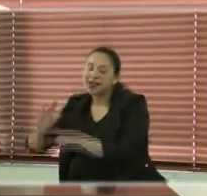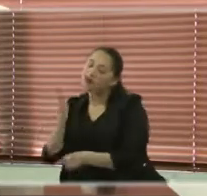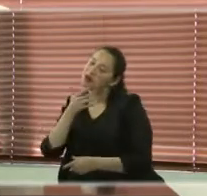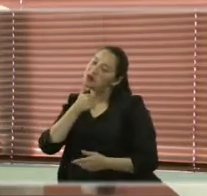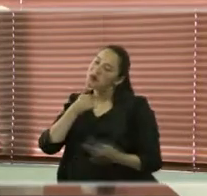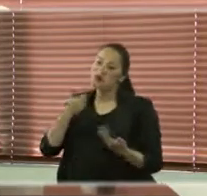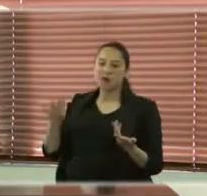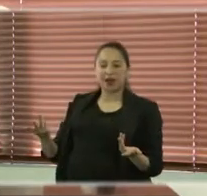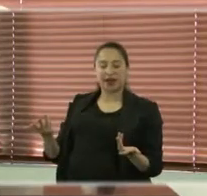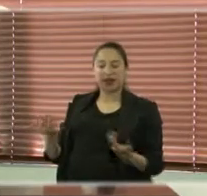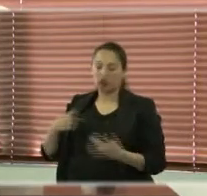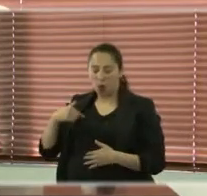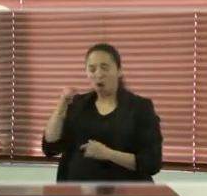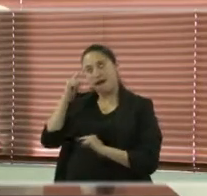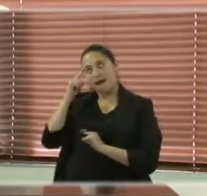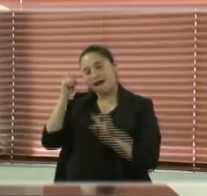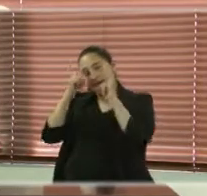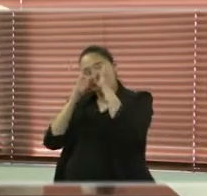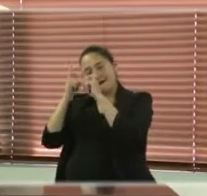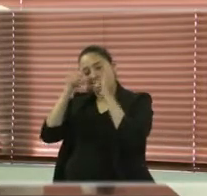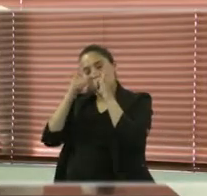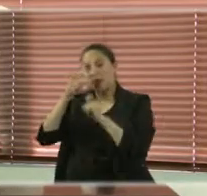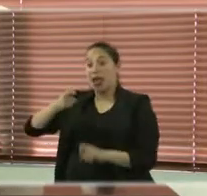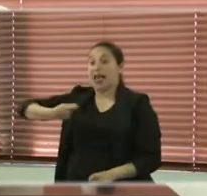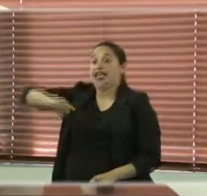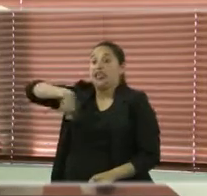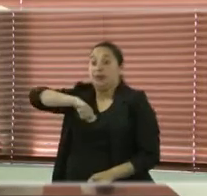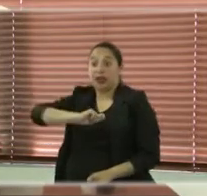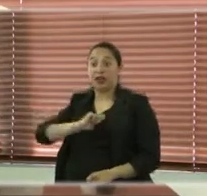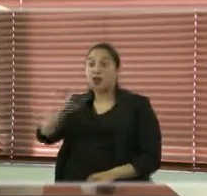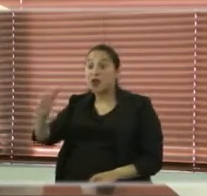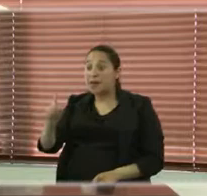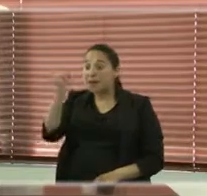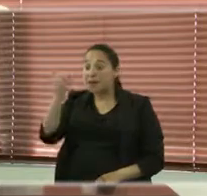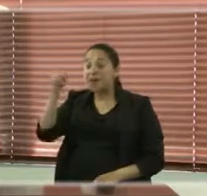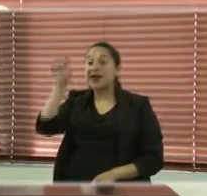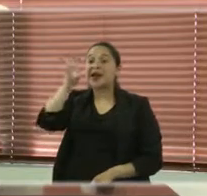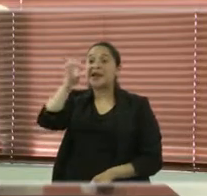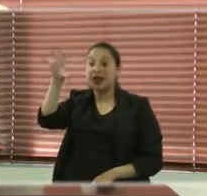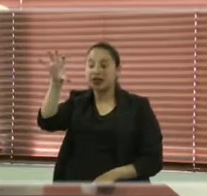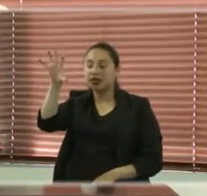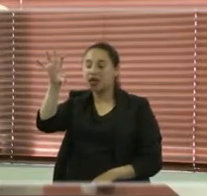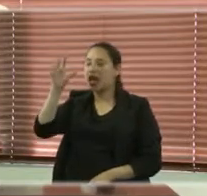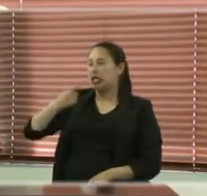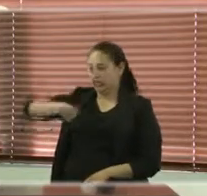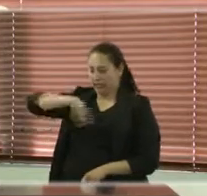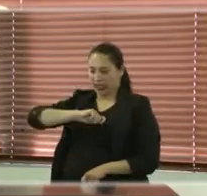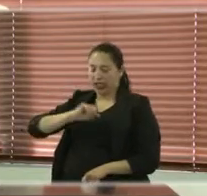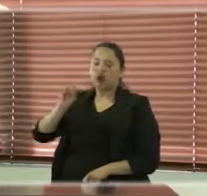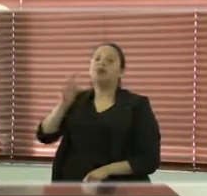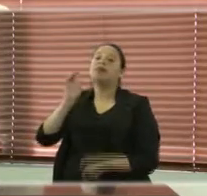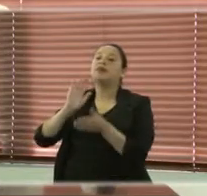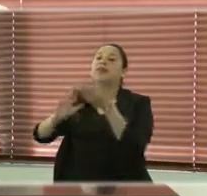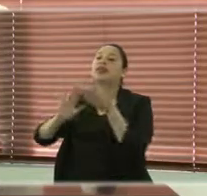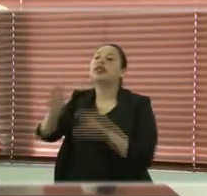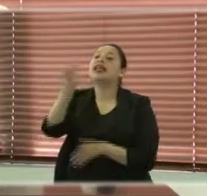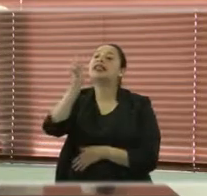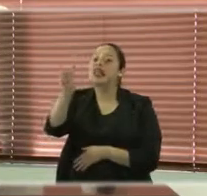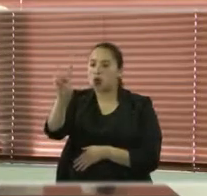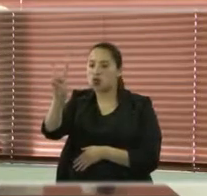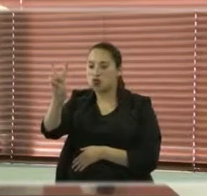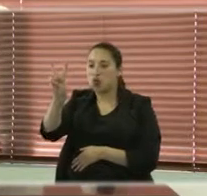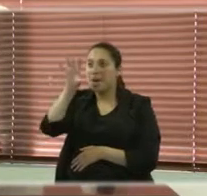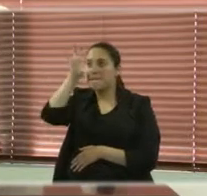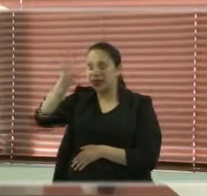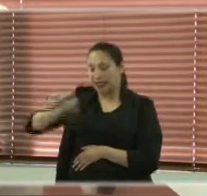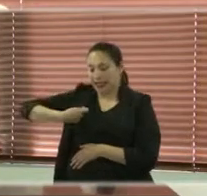examinamos España que fue el primer país que se examinó Por cierto no perdón no fue el primero el segundo fue uno de